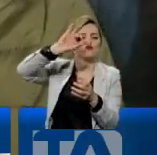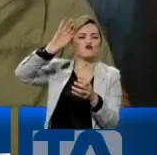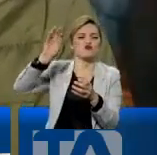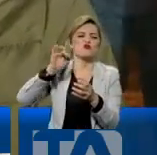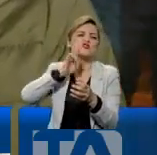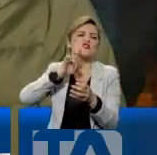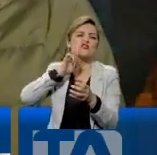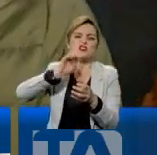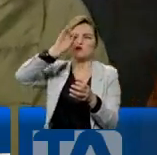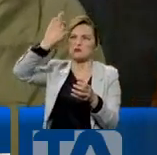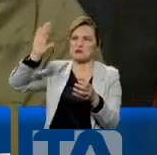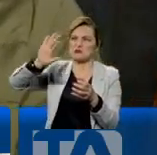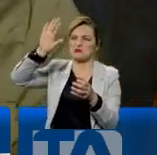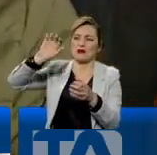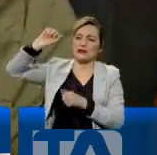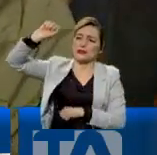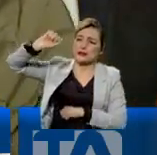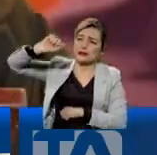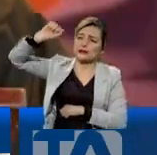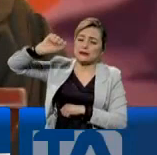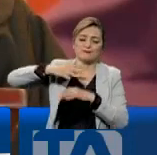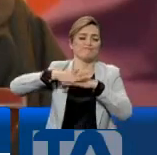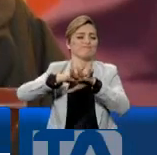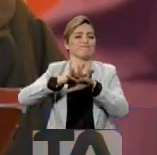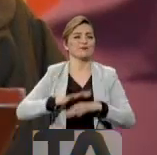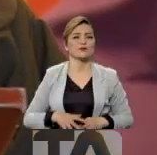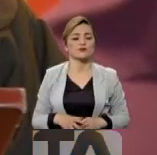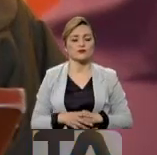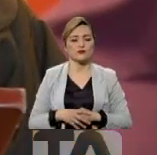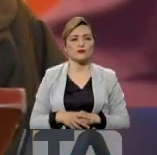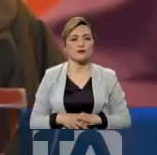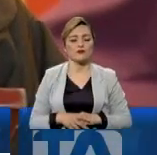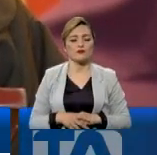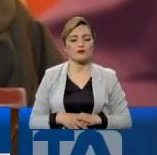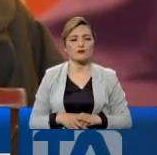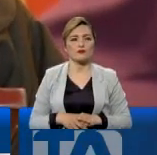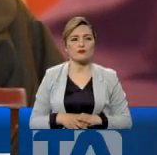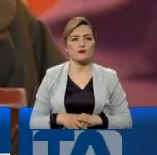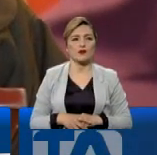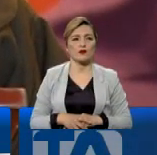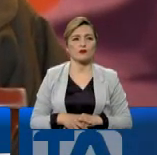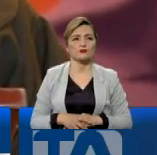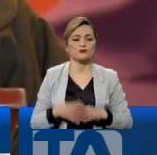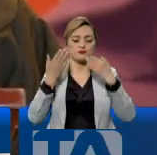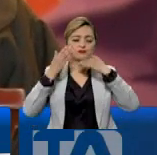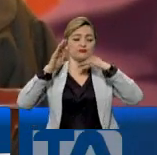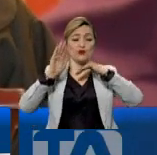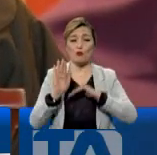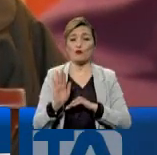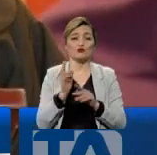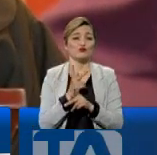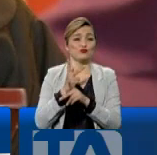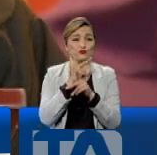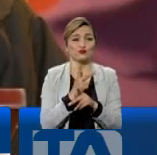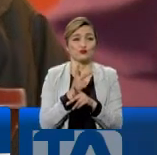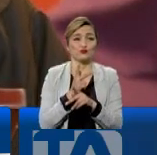la gente. Este ha sido un trabajo bastante integral. Para nosotros, ¿qué nos queda sino el compromiso de cuidar para que luzca el